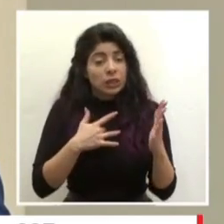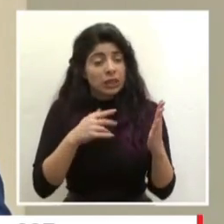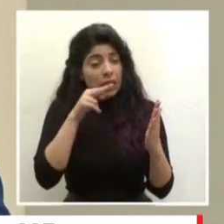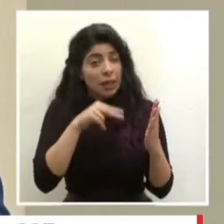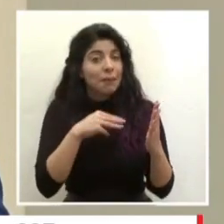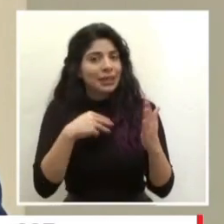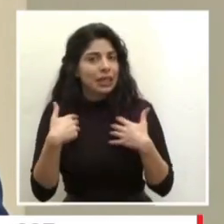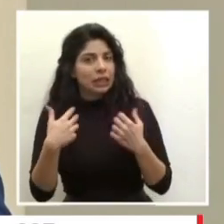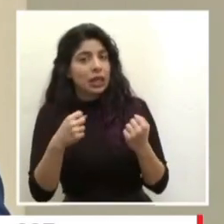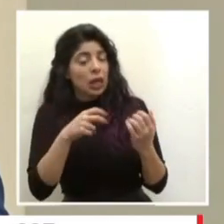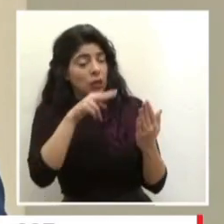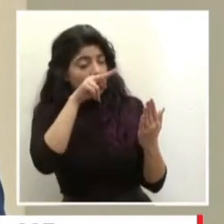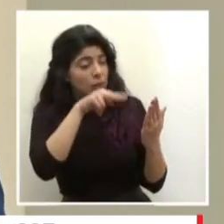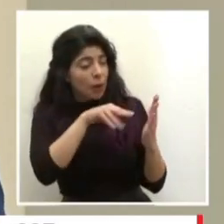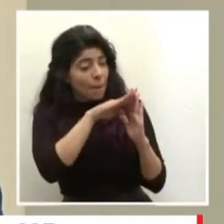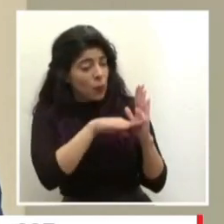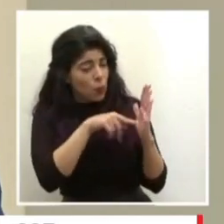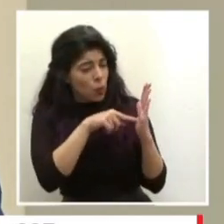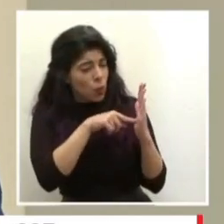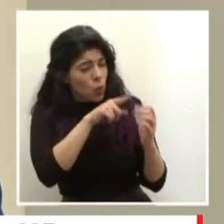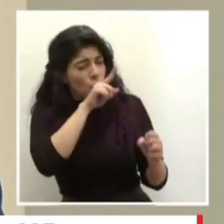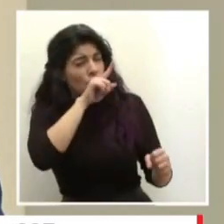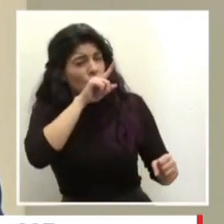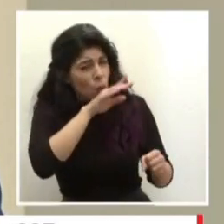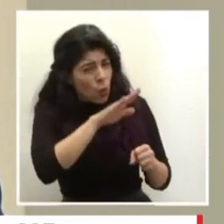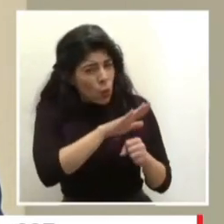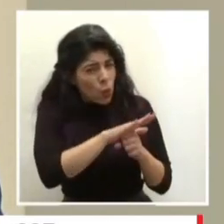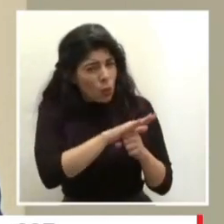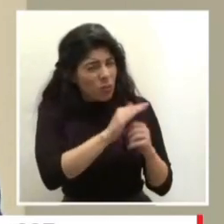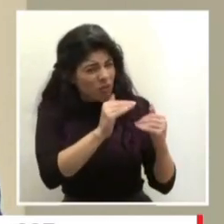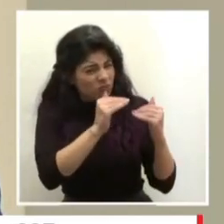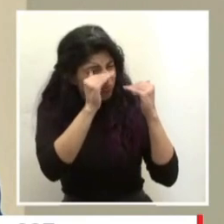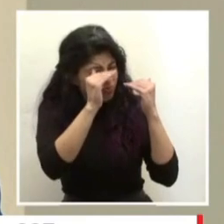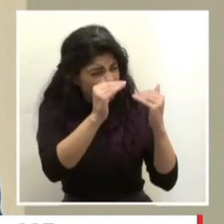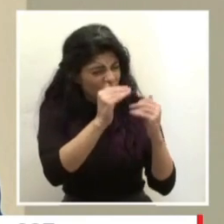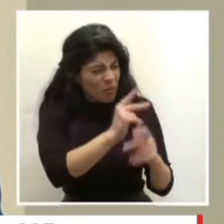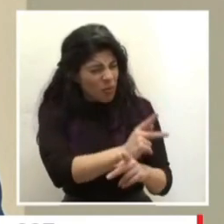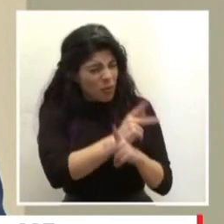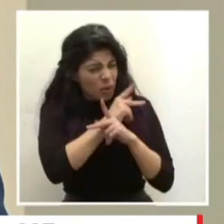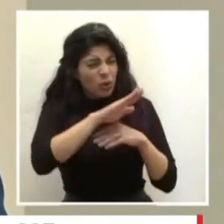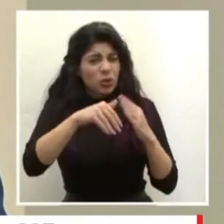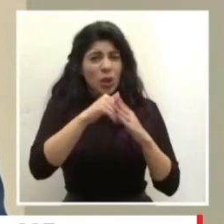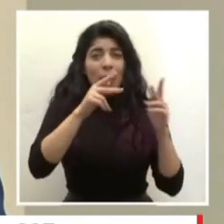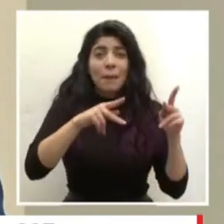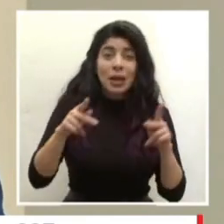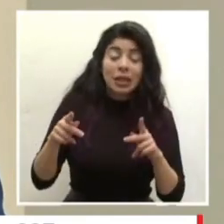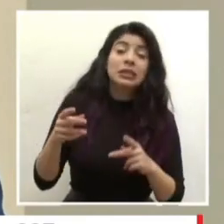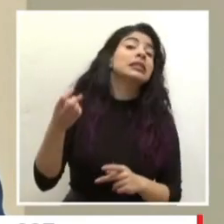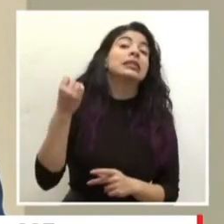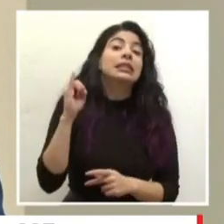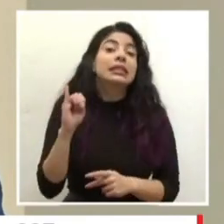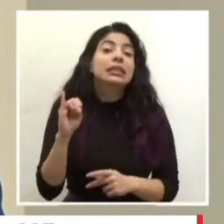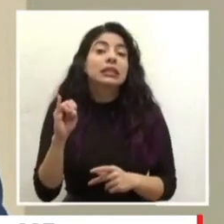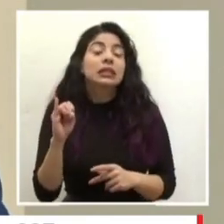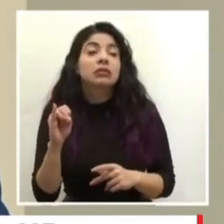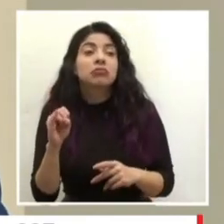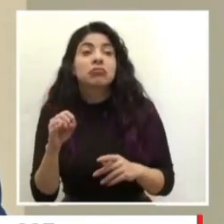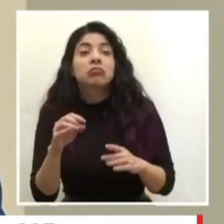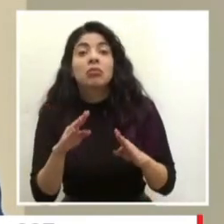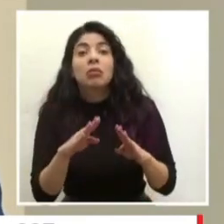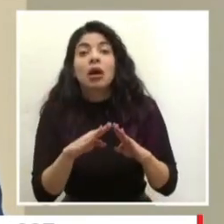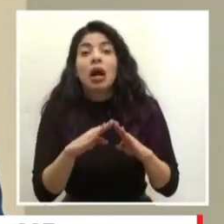salud que cumple con rigurosidad las medidas más altas de protección para la población. Si se habilita,